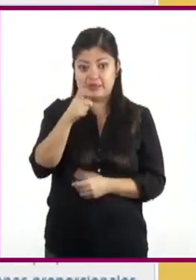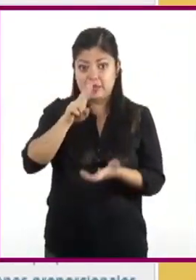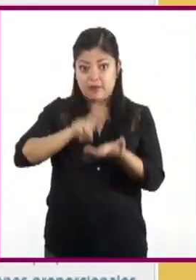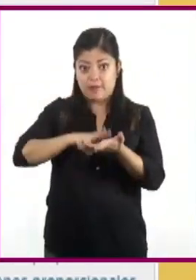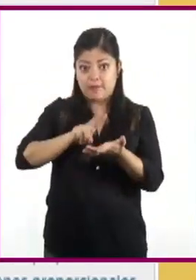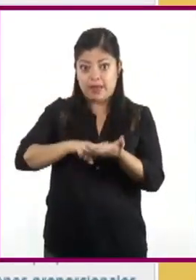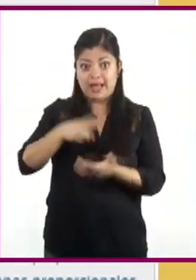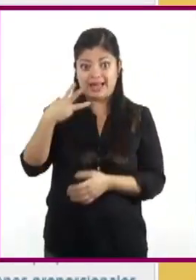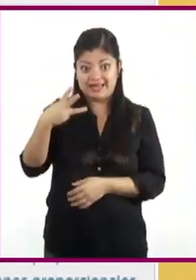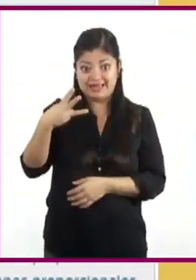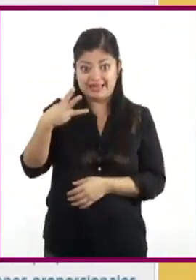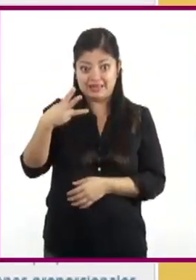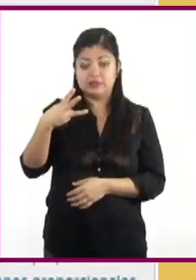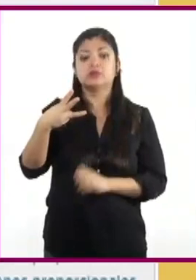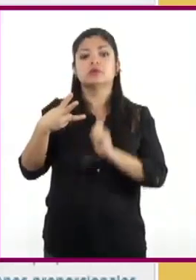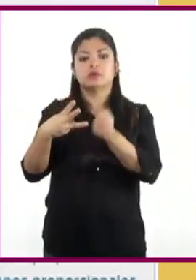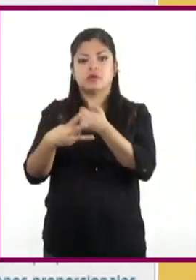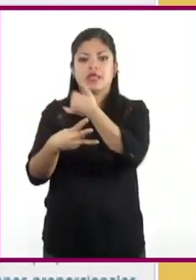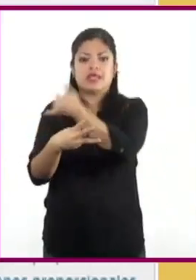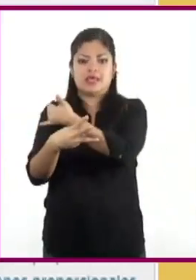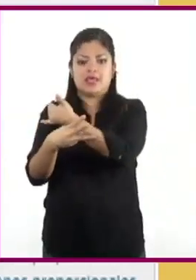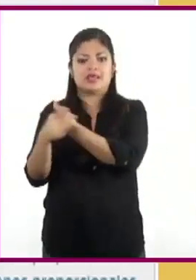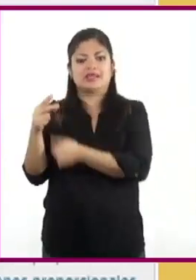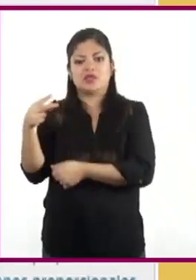Si x vale 3, entonces y vale 5. De modo que